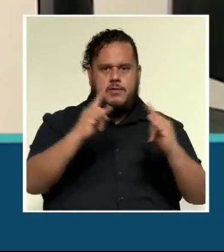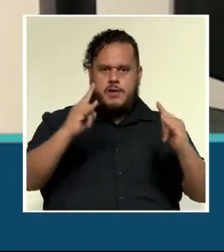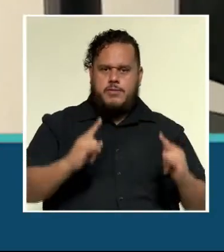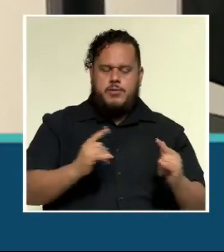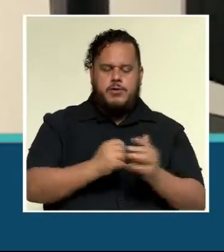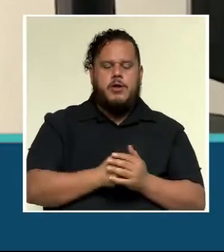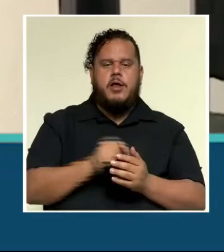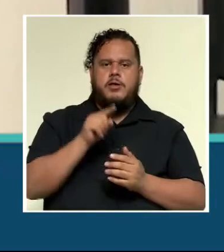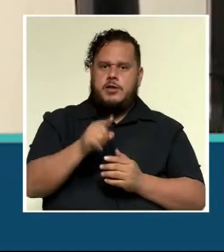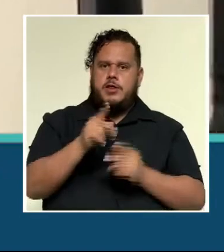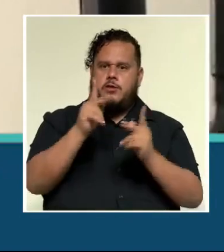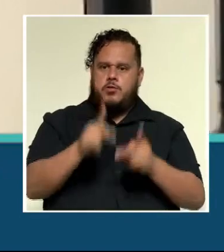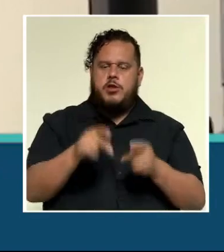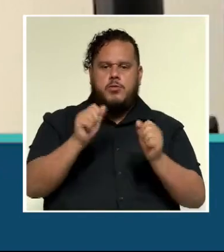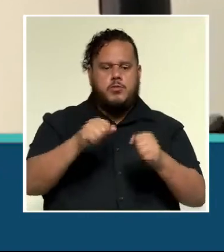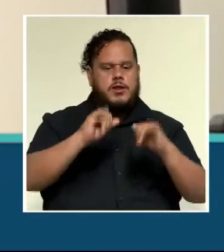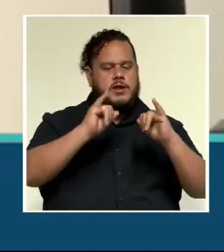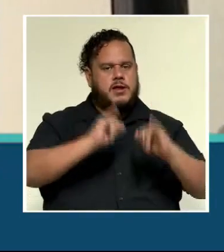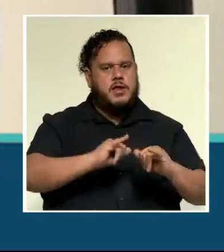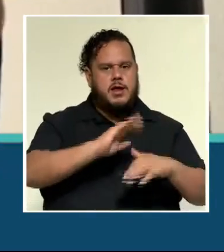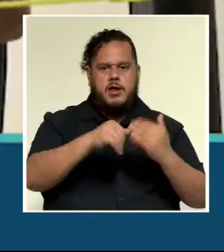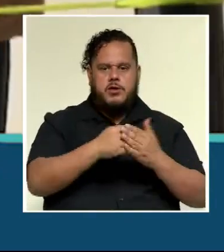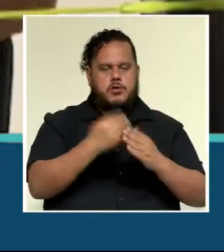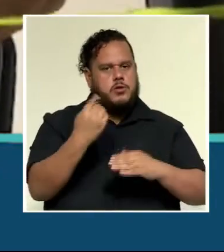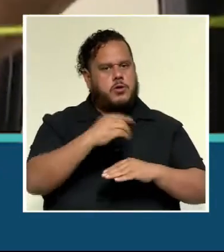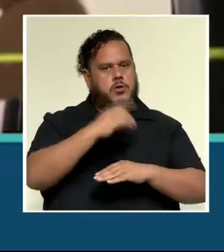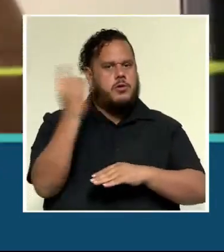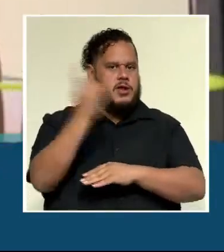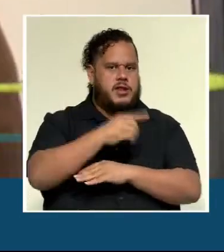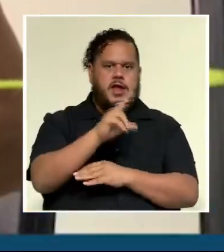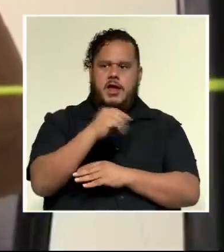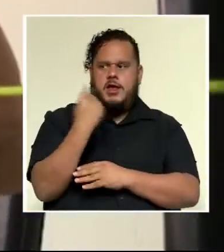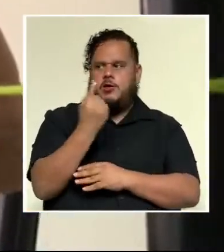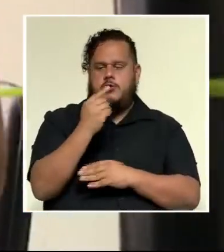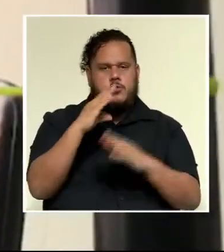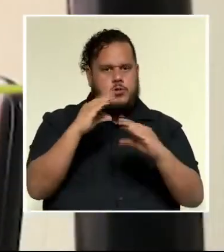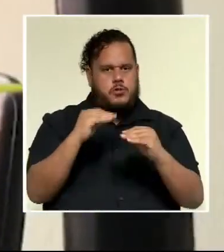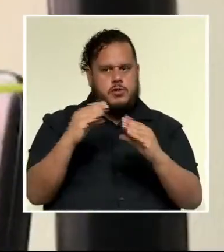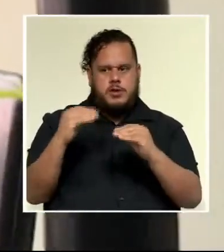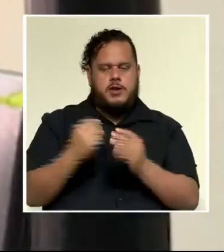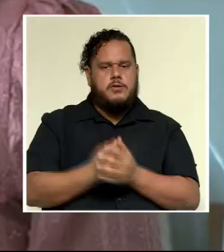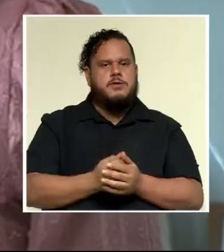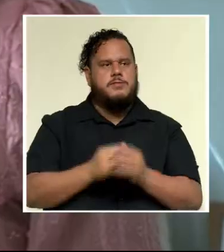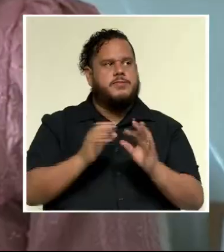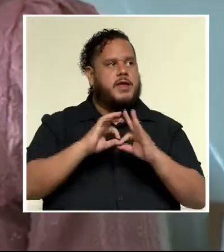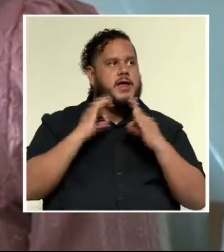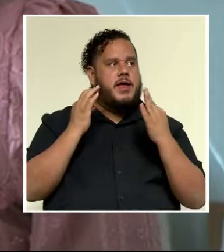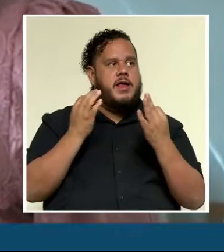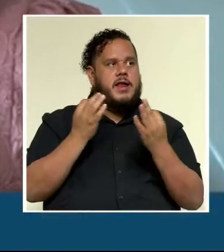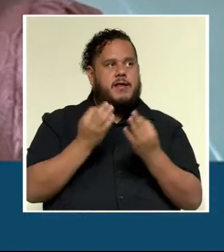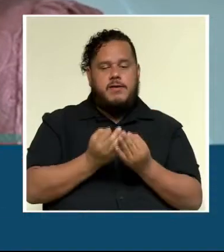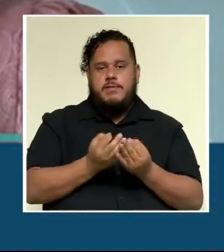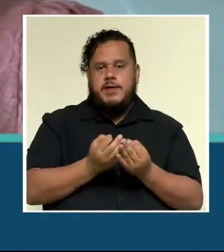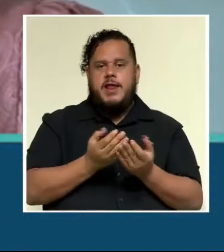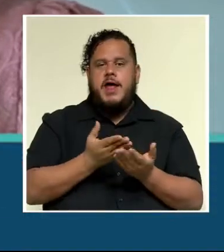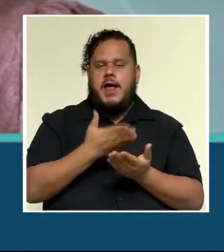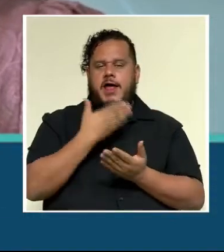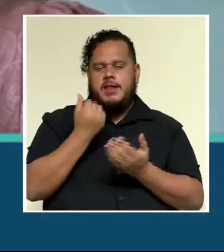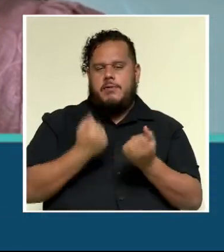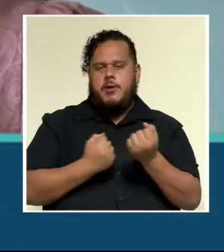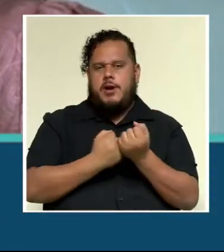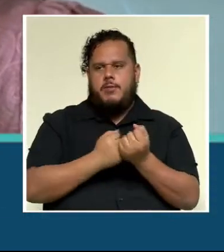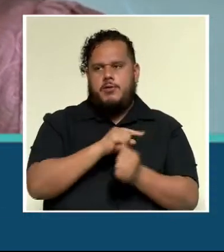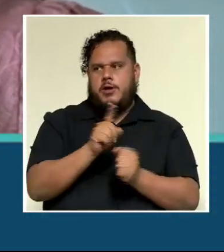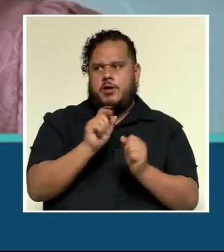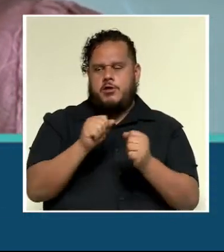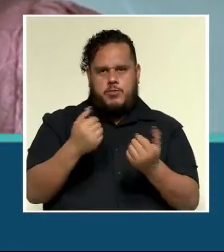estas personas pudieran permanecer todo el día y no solo durante la noche. La pandemia era un enorme reto, no solo para el